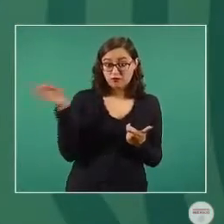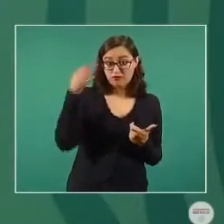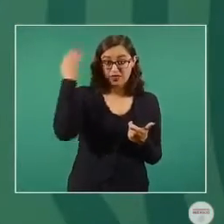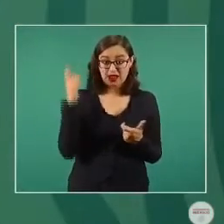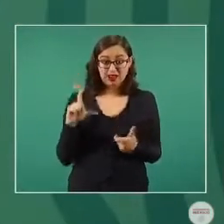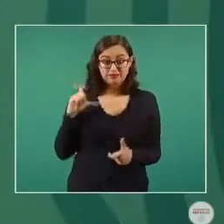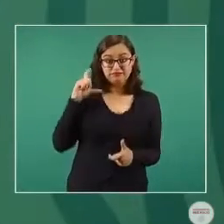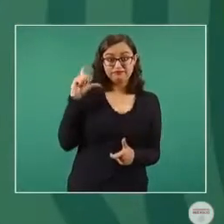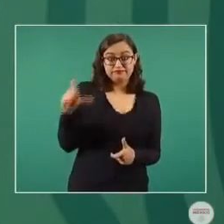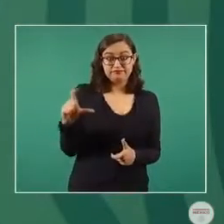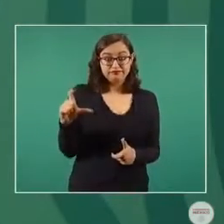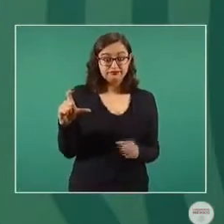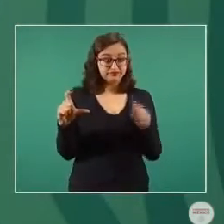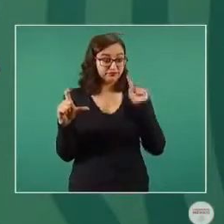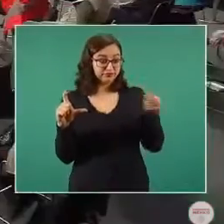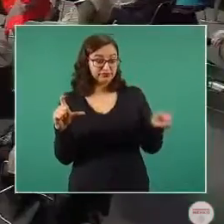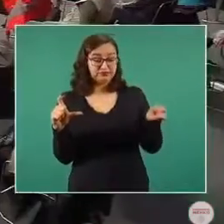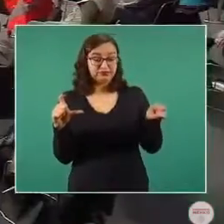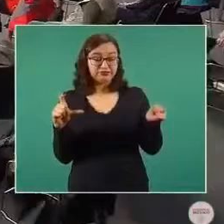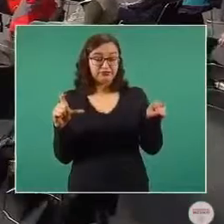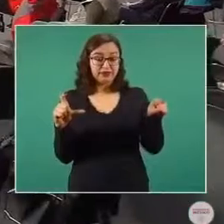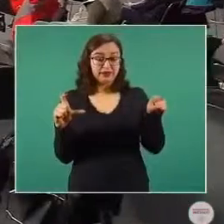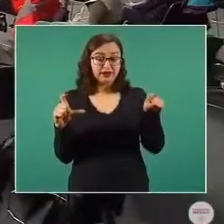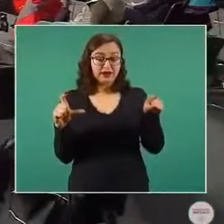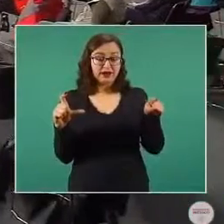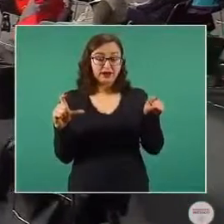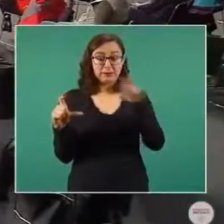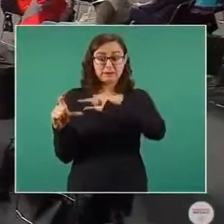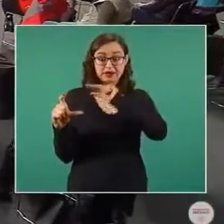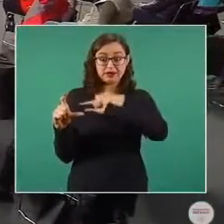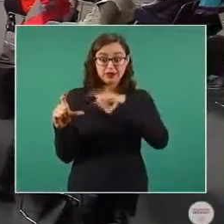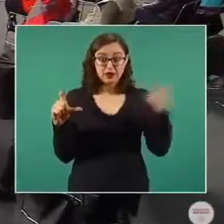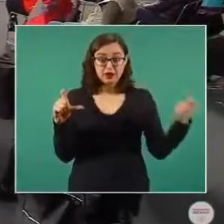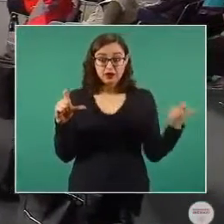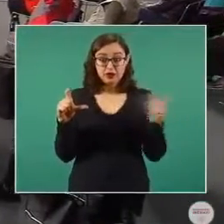Y ellos tienen la concesión. Y ellos tienen la concesión y cobran. Sí.